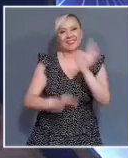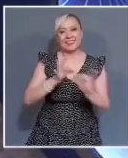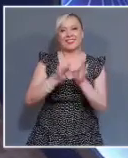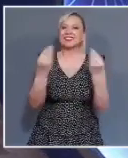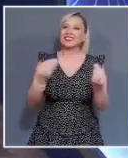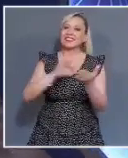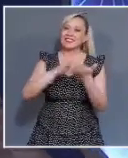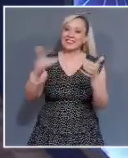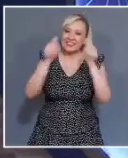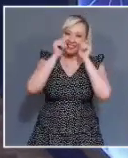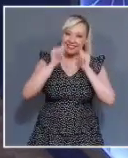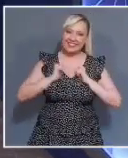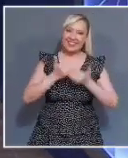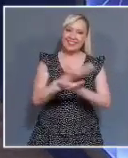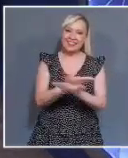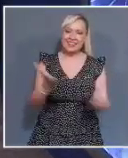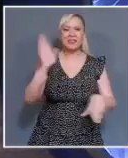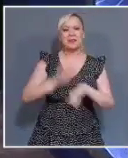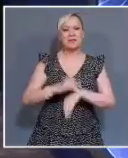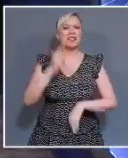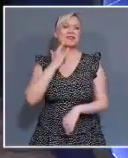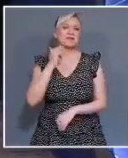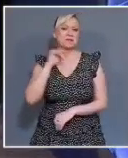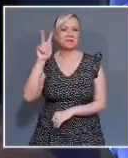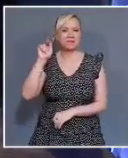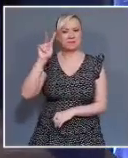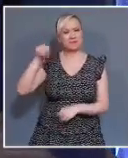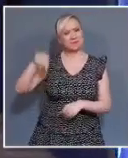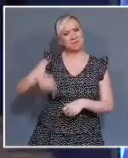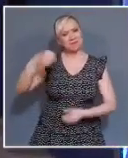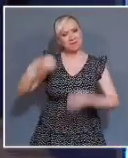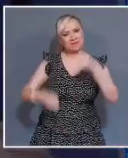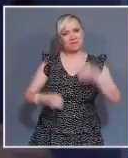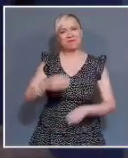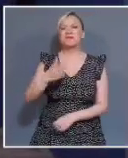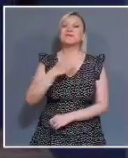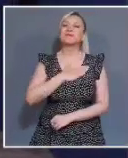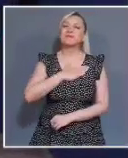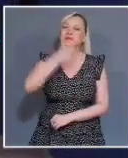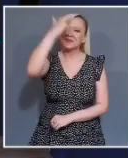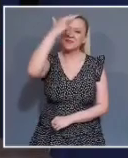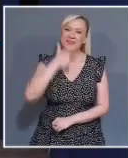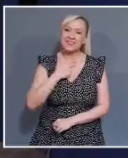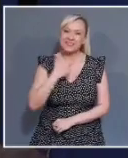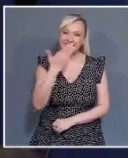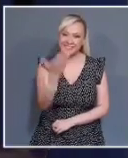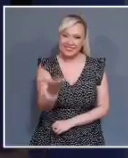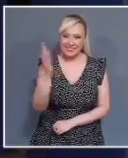nosotros. Manténgase pendiente de esta señal. Soy Oscar González. Muy buenas noches.